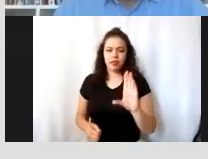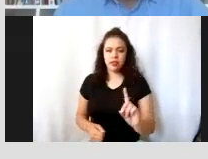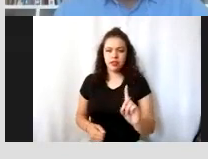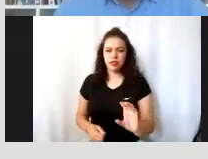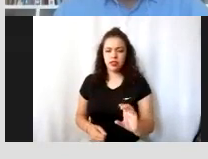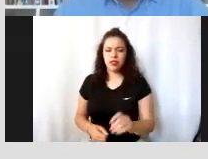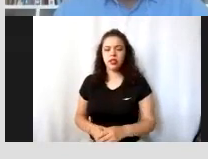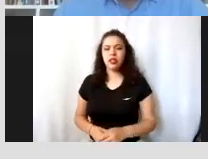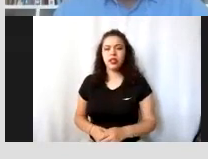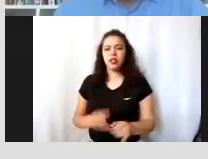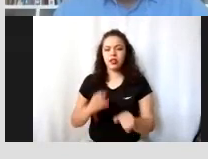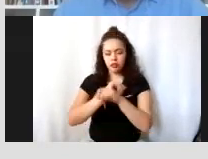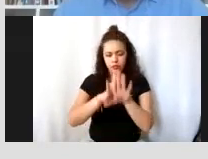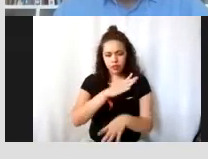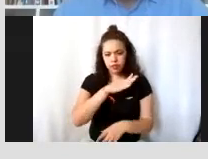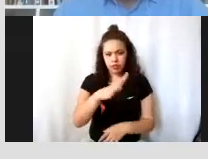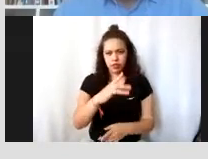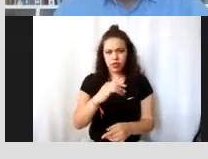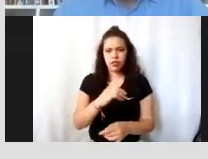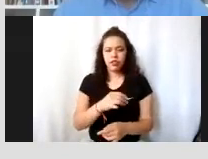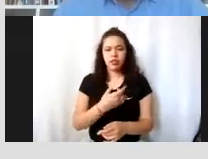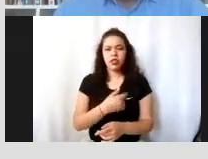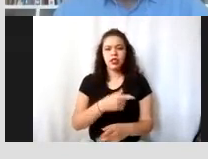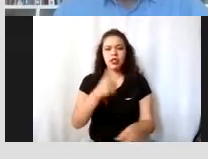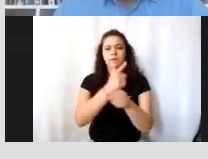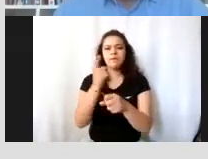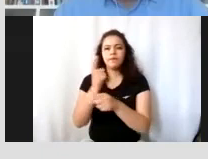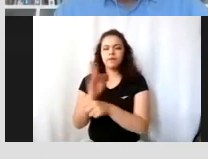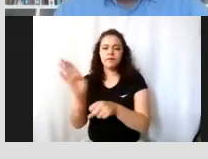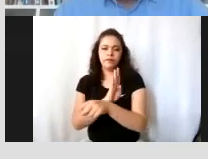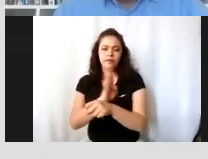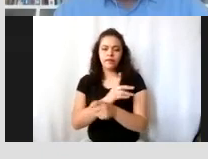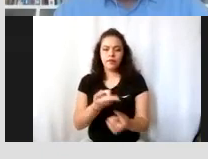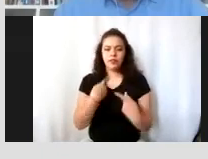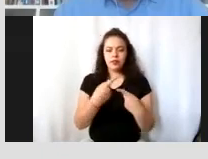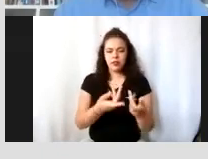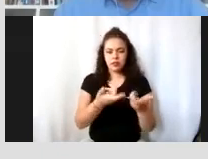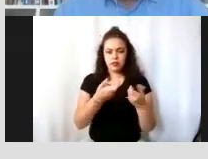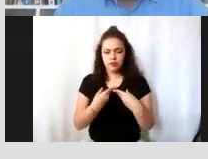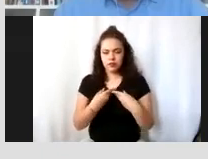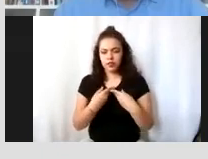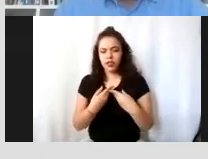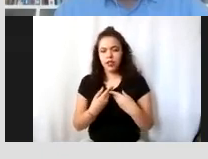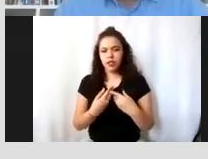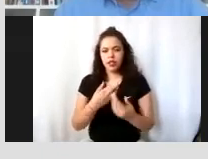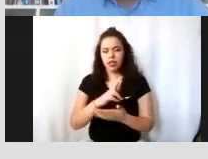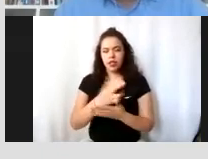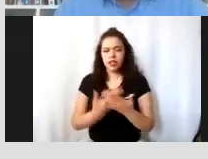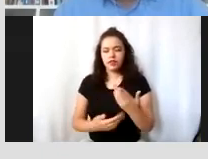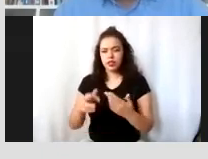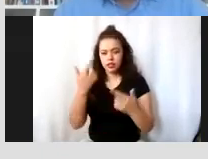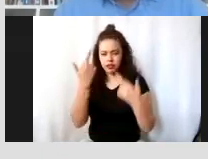datos generales, identificación de benefactores y beneficiarios, recibir y revisar y aprobar